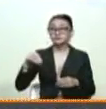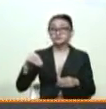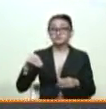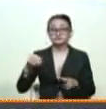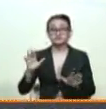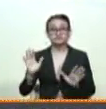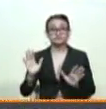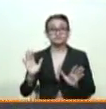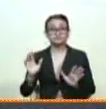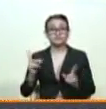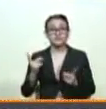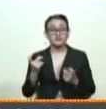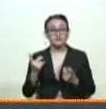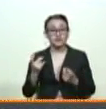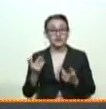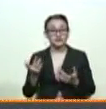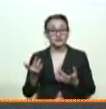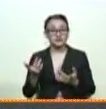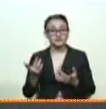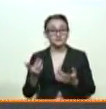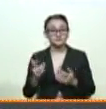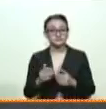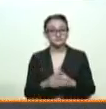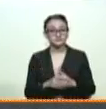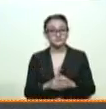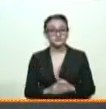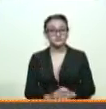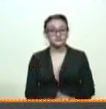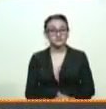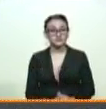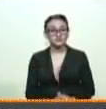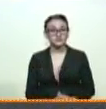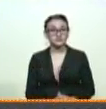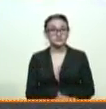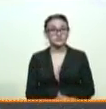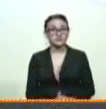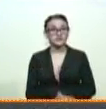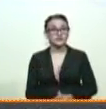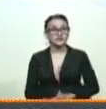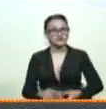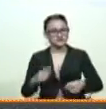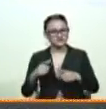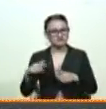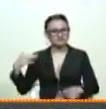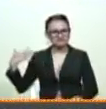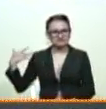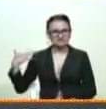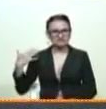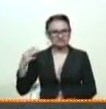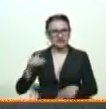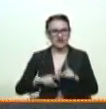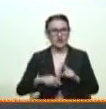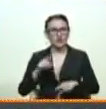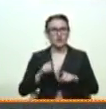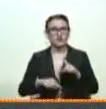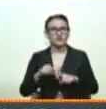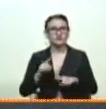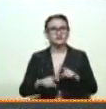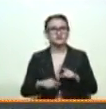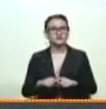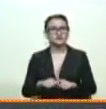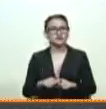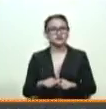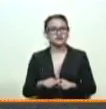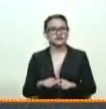también, habida cuenta de todos los actos, eventos que se